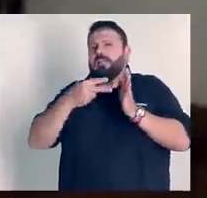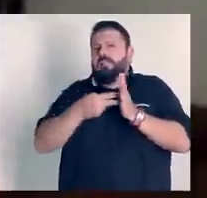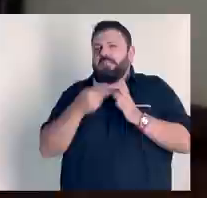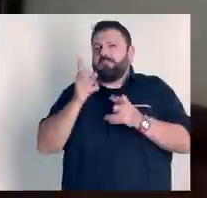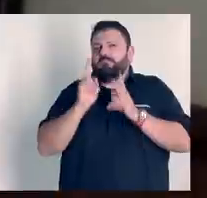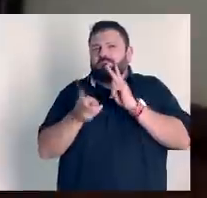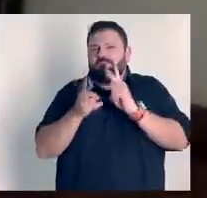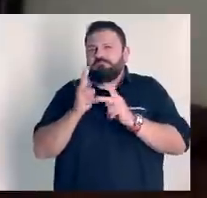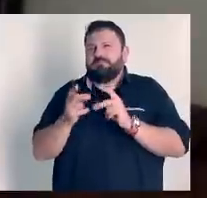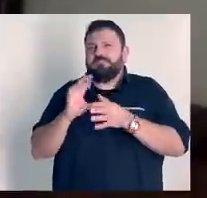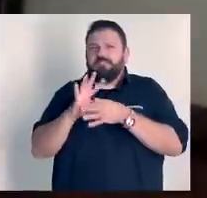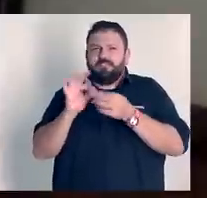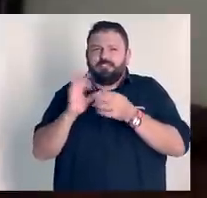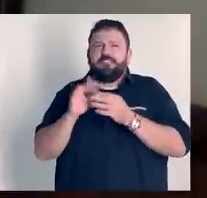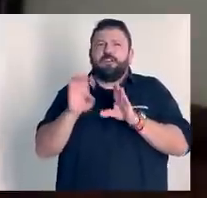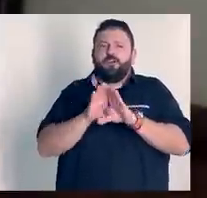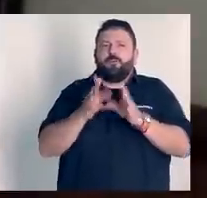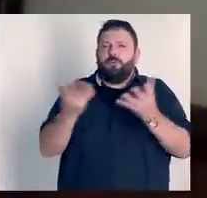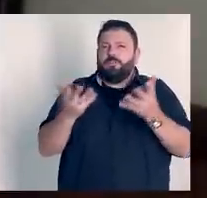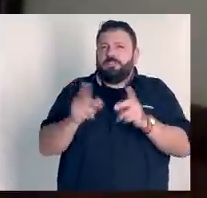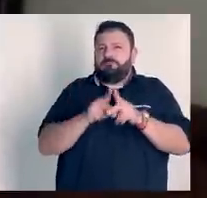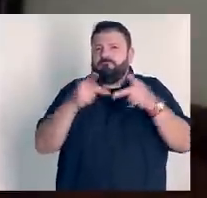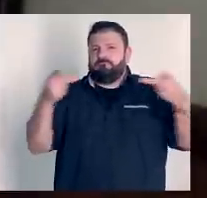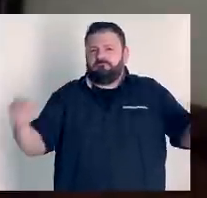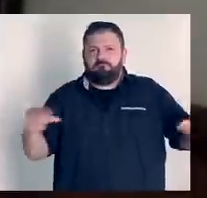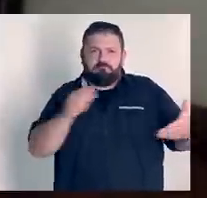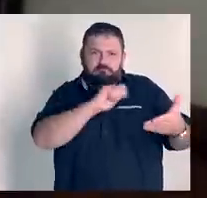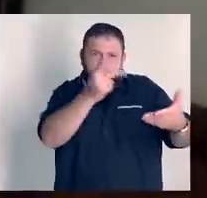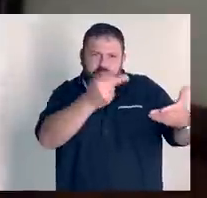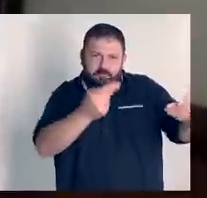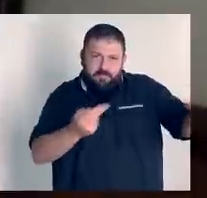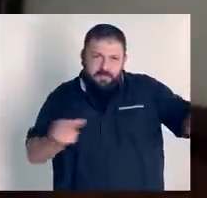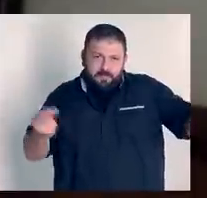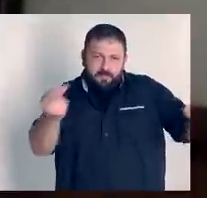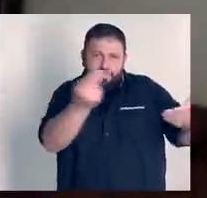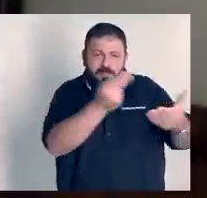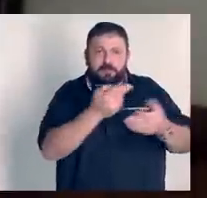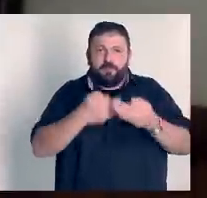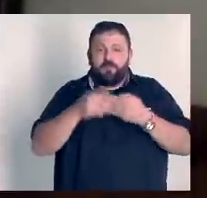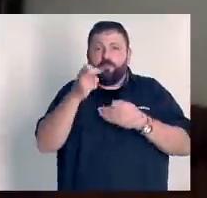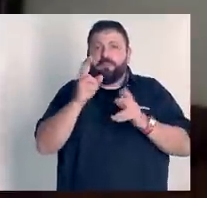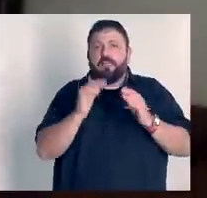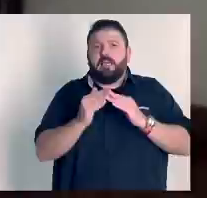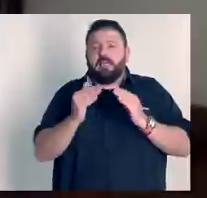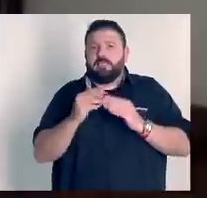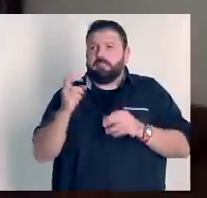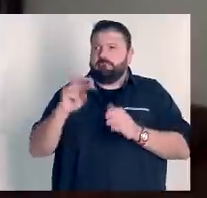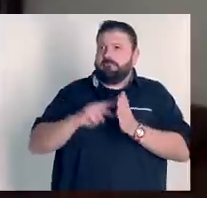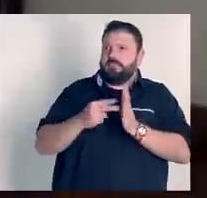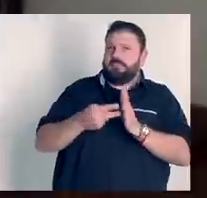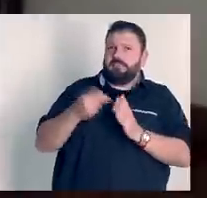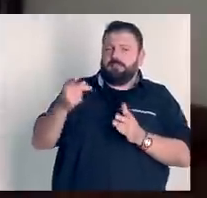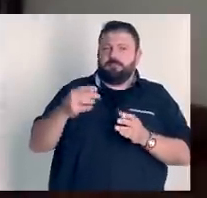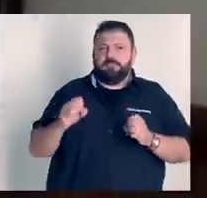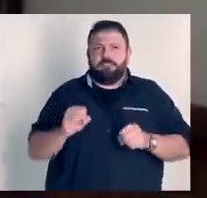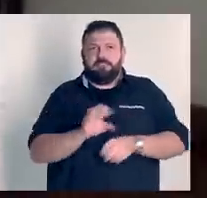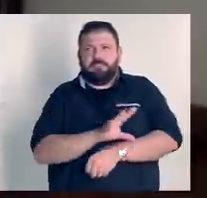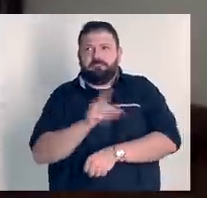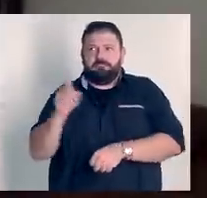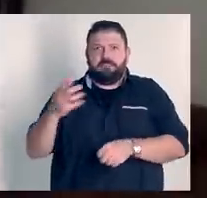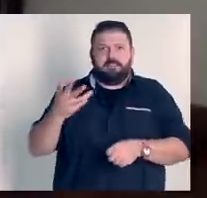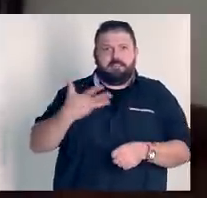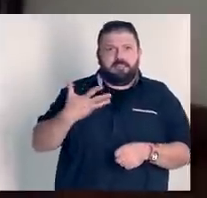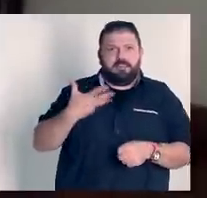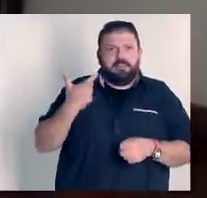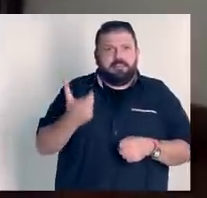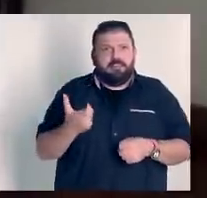que nos hiciera el plano de la casa, y el arquitecto, cuando le empezamos a platicar, se emocionó muchísimo porque dijo, bueno, estos tienen dinero,